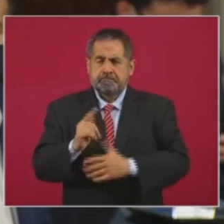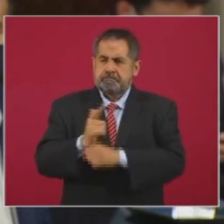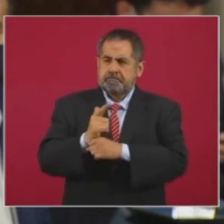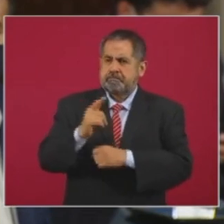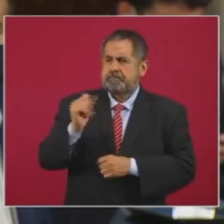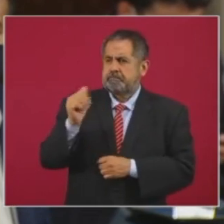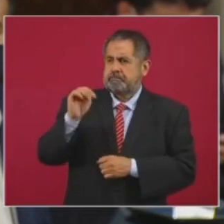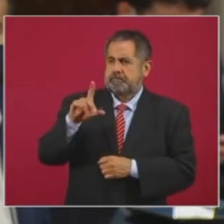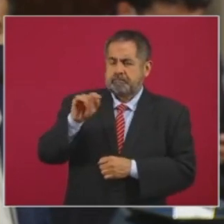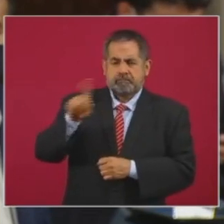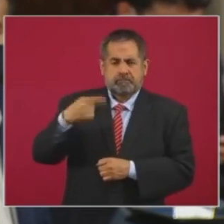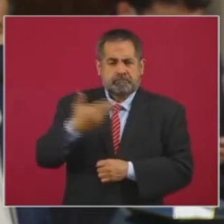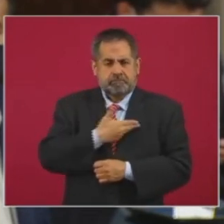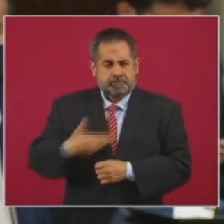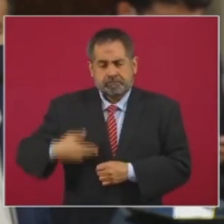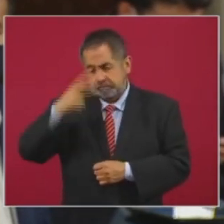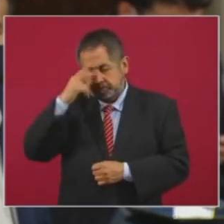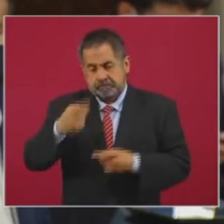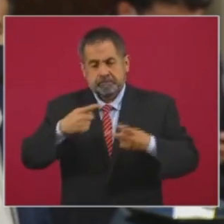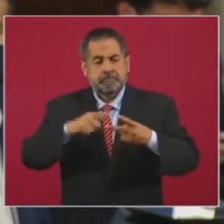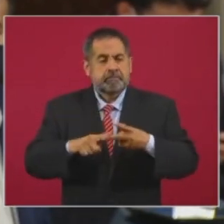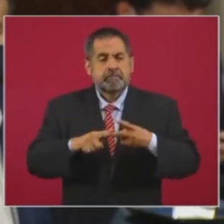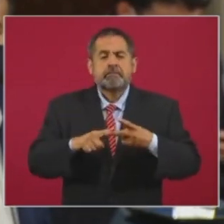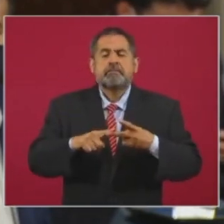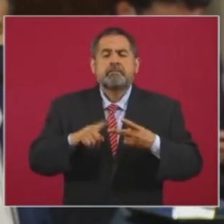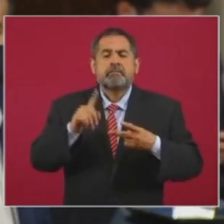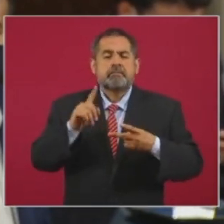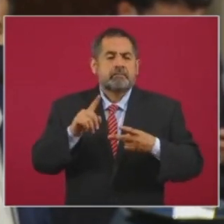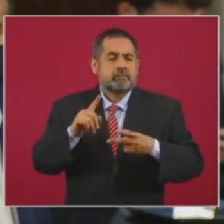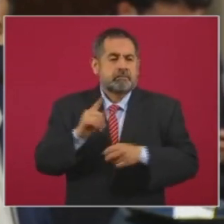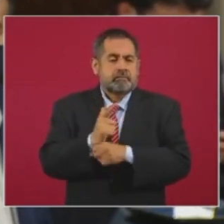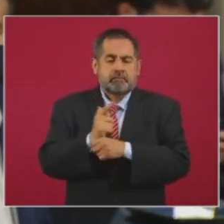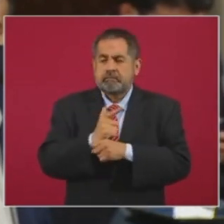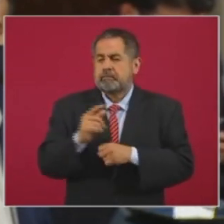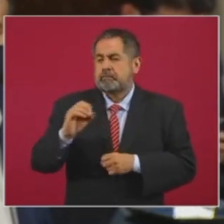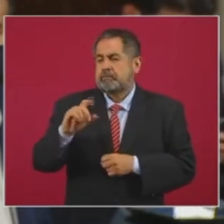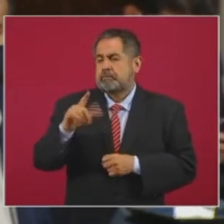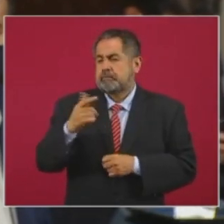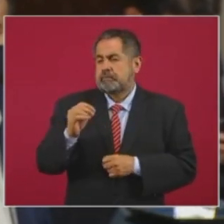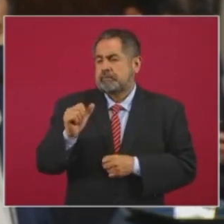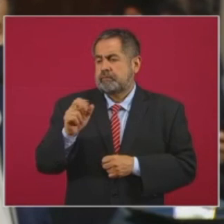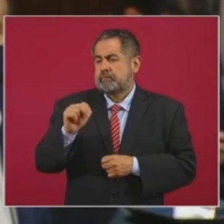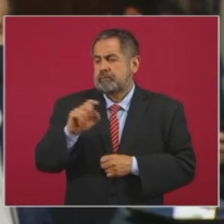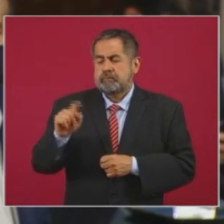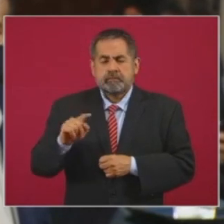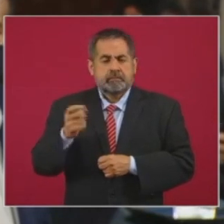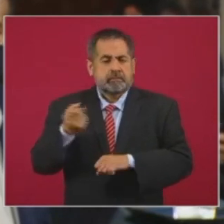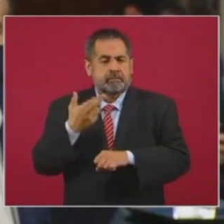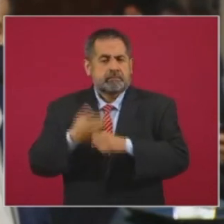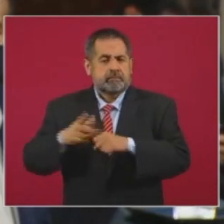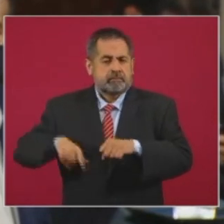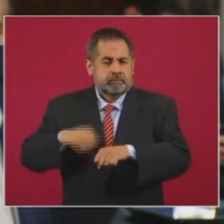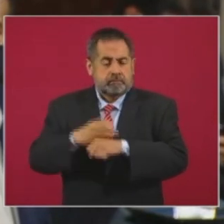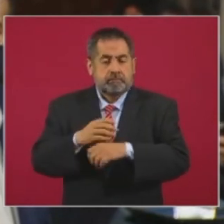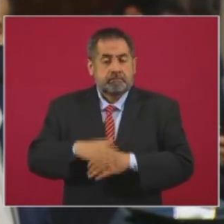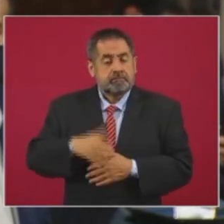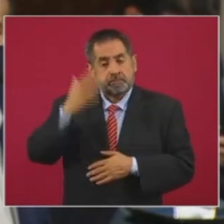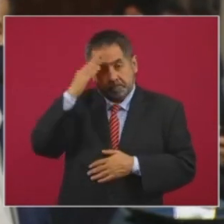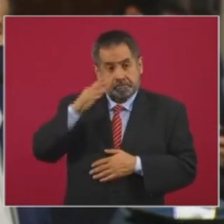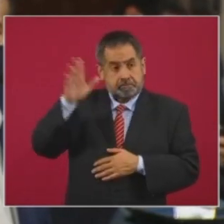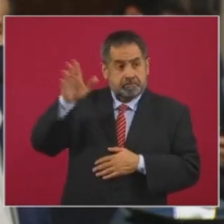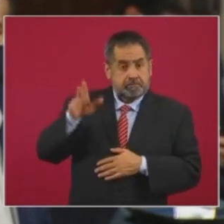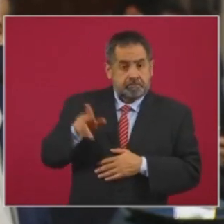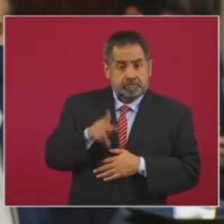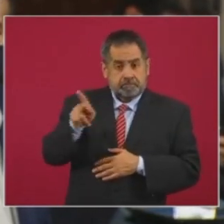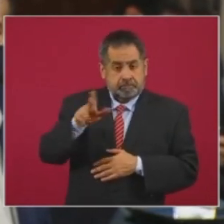México. Licenciada Olga Sánchez Cordero, secretaria de Gobernación. Como ustedes saben, en la provincia las banquetas son muy angostas y es